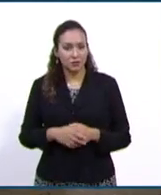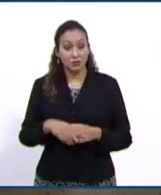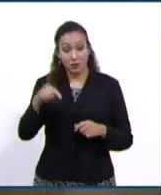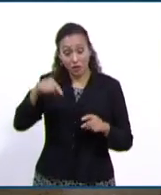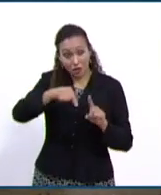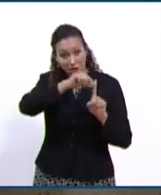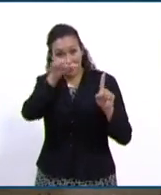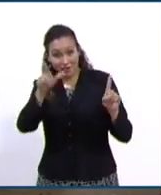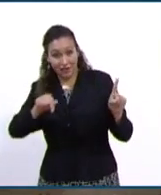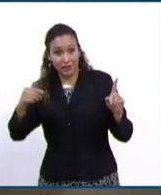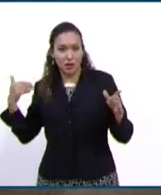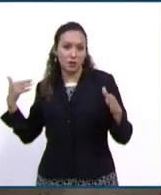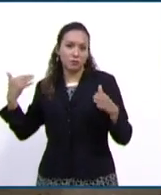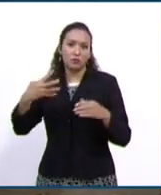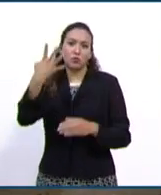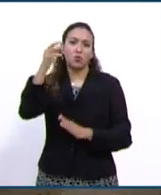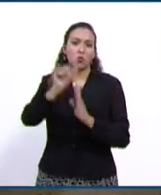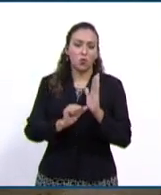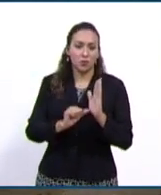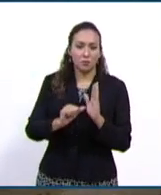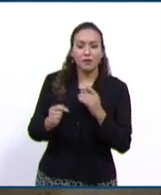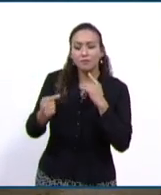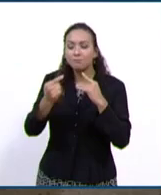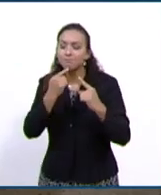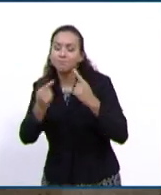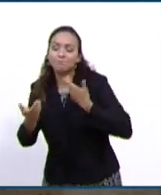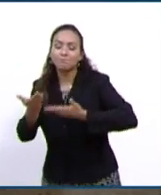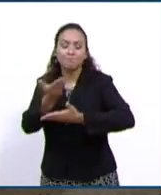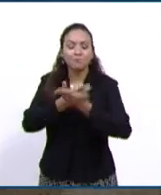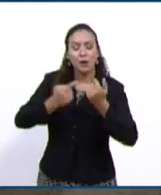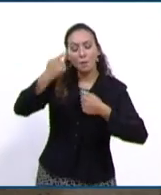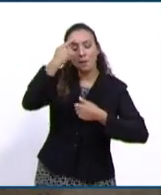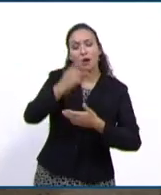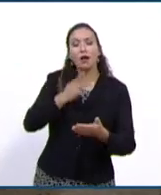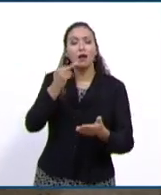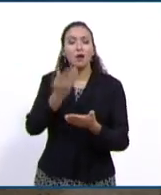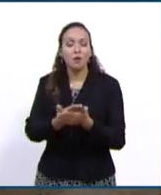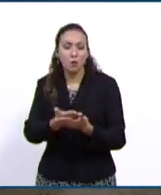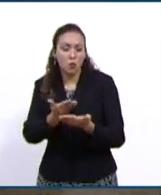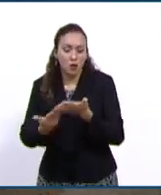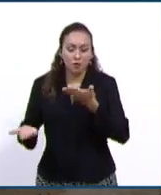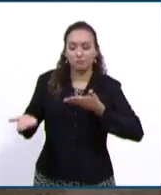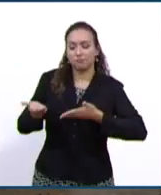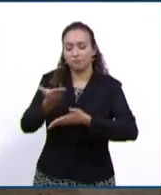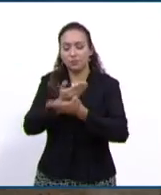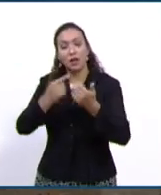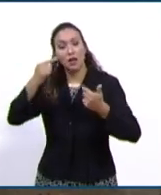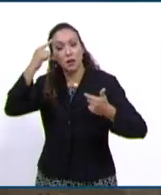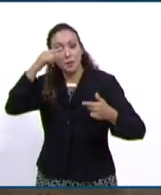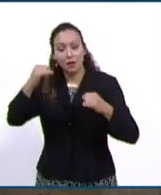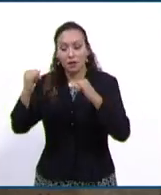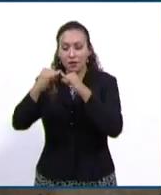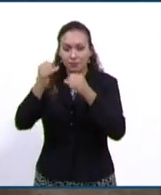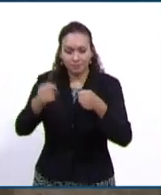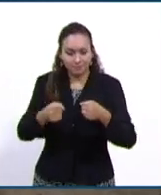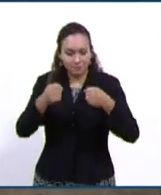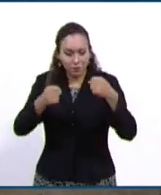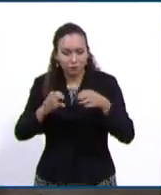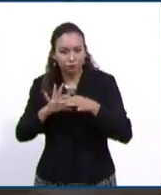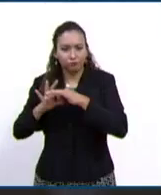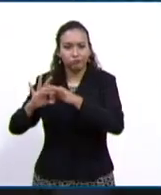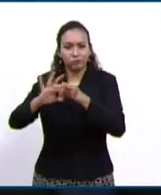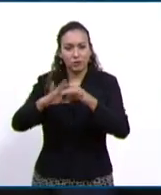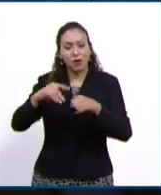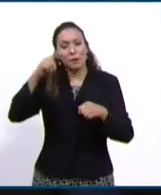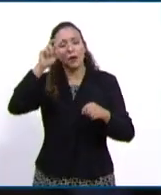país, durante 4 meses, se dialogará para identificar propuestas que permitan fortalecer a las instituciones y sus